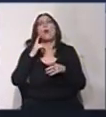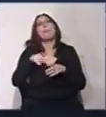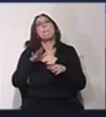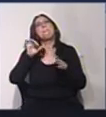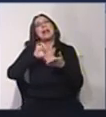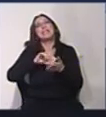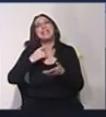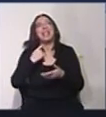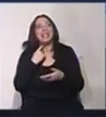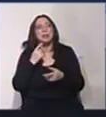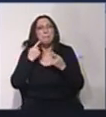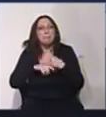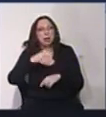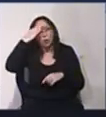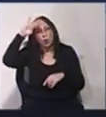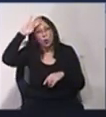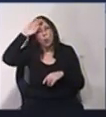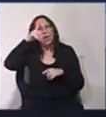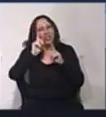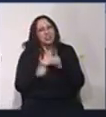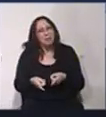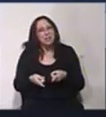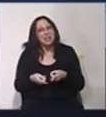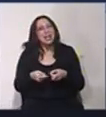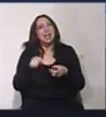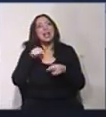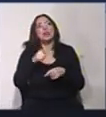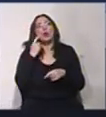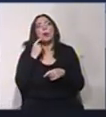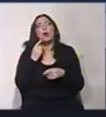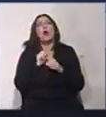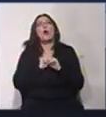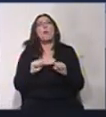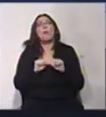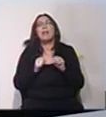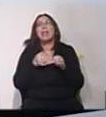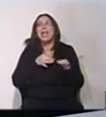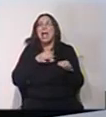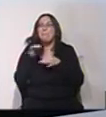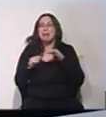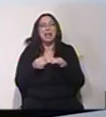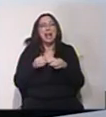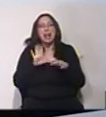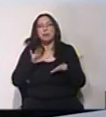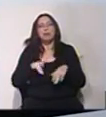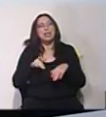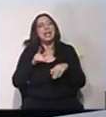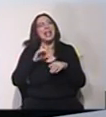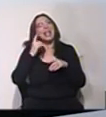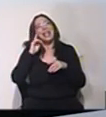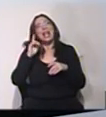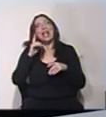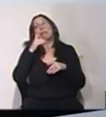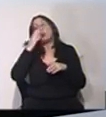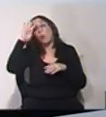Cuba también está con Uruguay acompañando estos números. ¿Cómo se puede explicar eso? O sea, no está directamente asociada ni la idea de